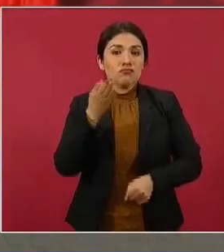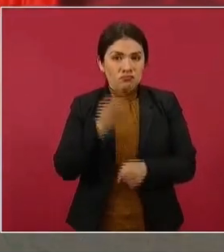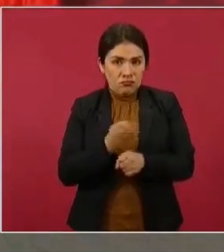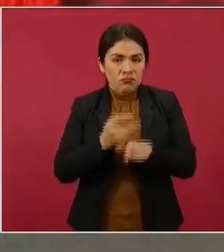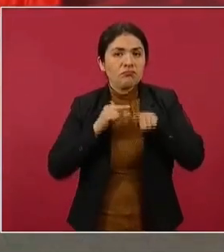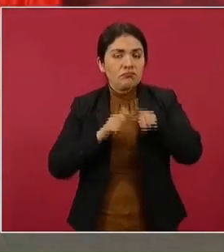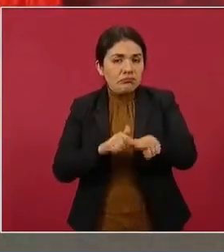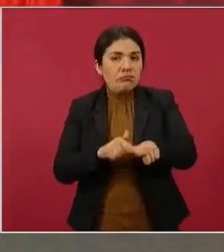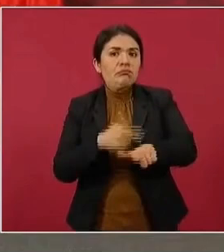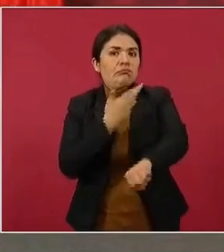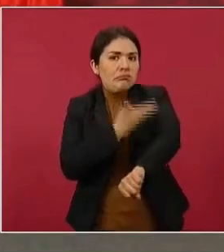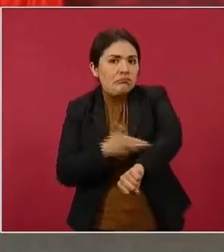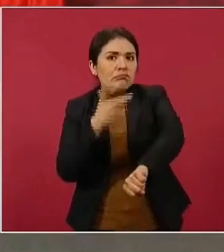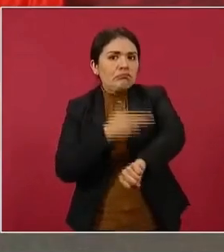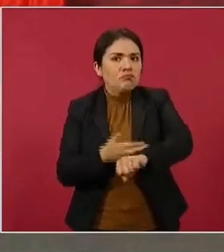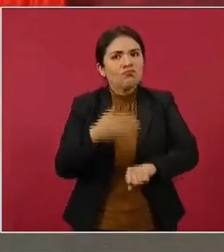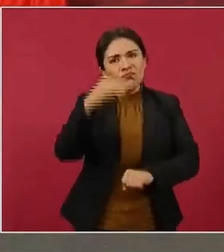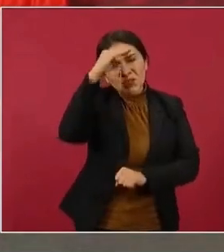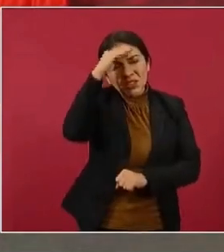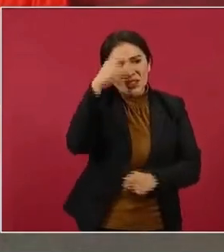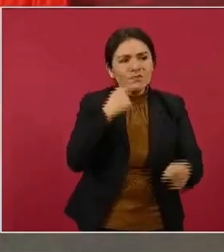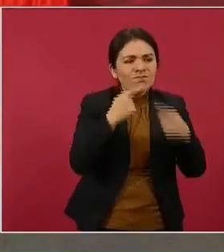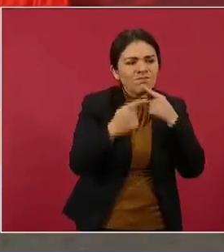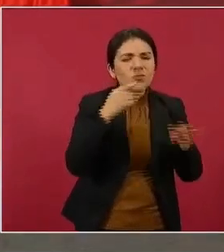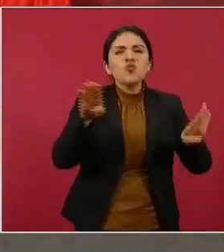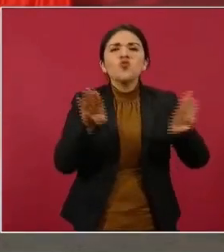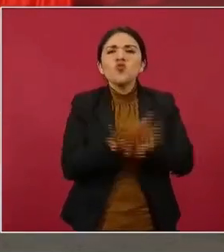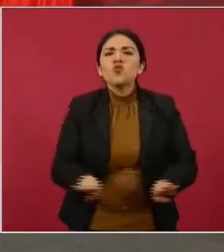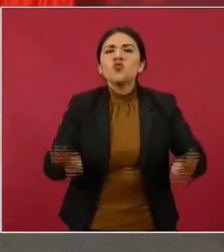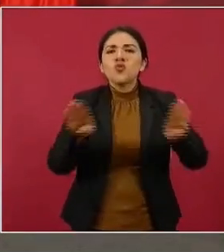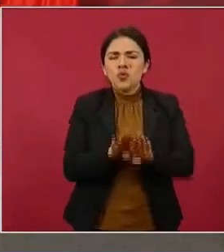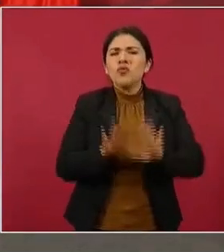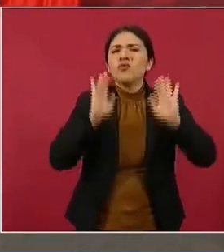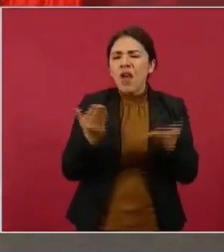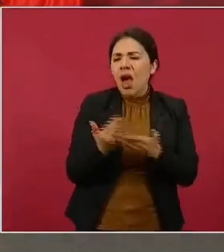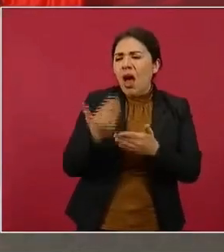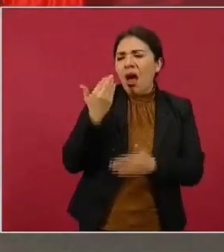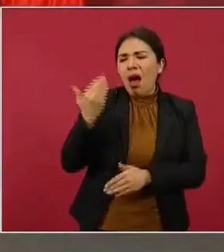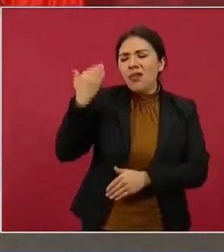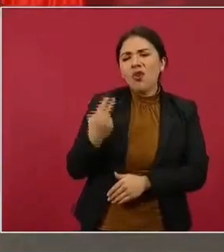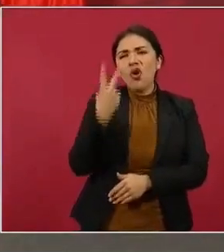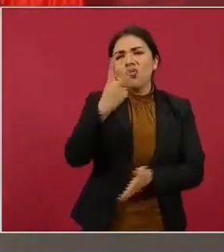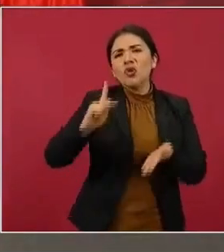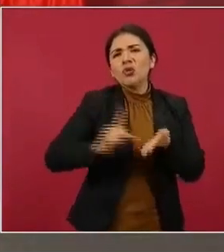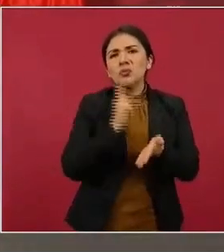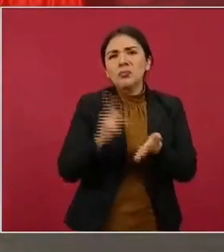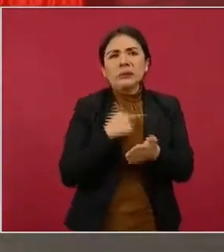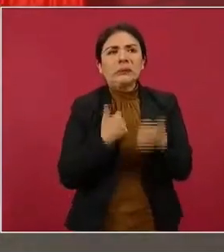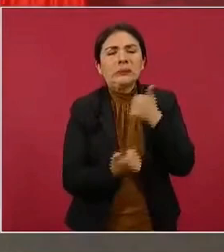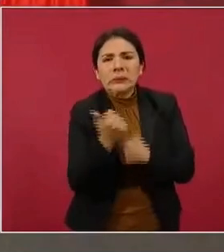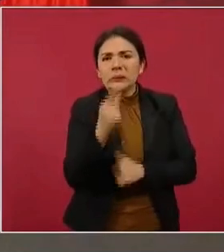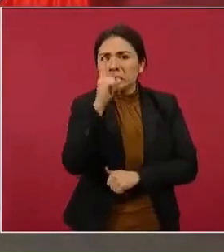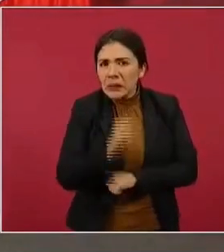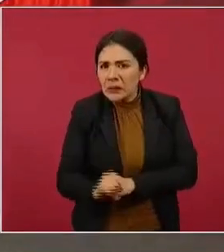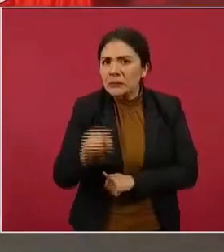cómo hacerlo. Ya hemos hecho 2 intentos, no avanza. Primero